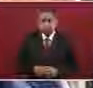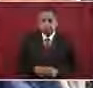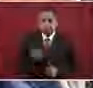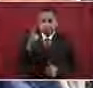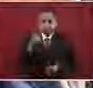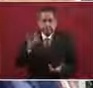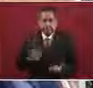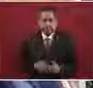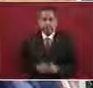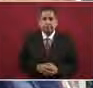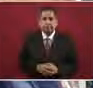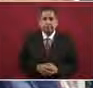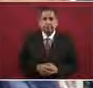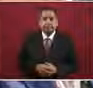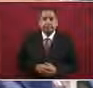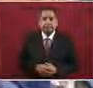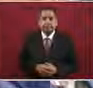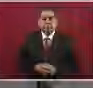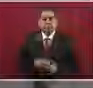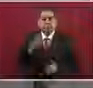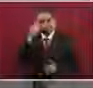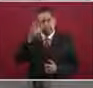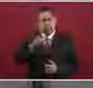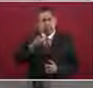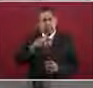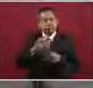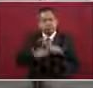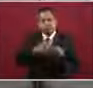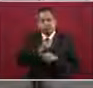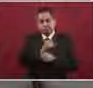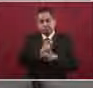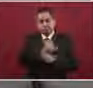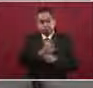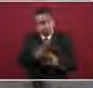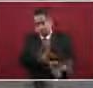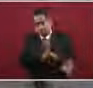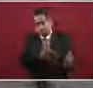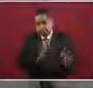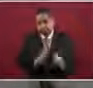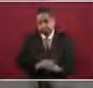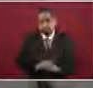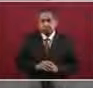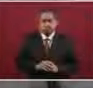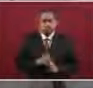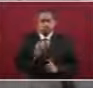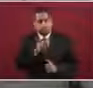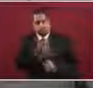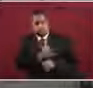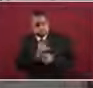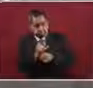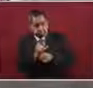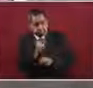para que se haga la investigación y se